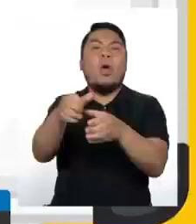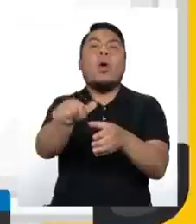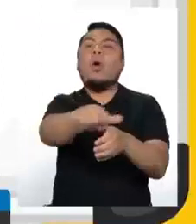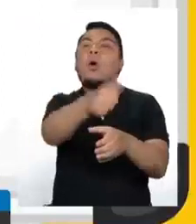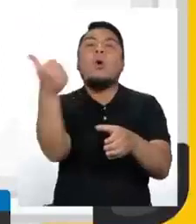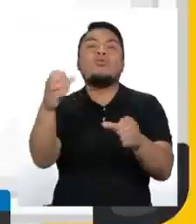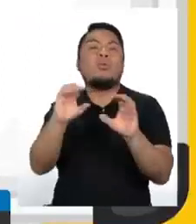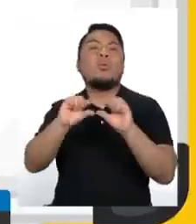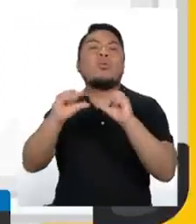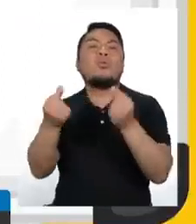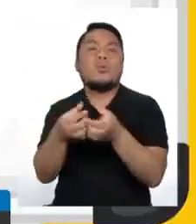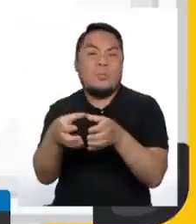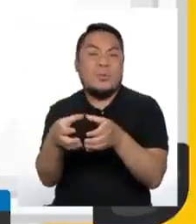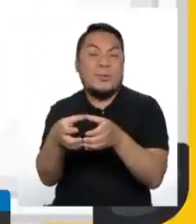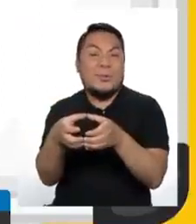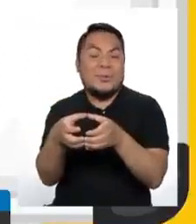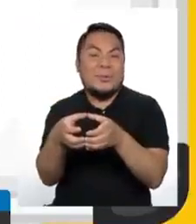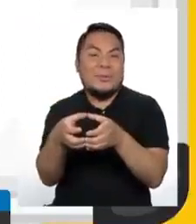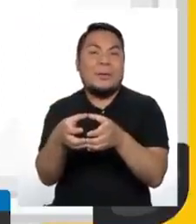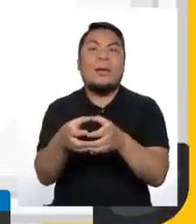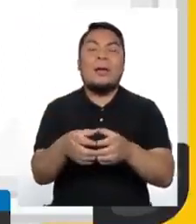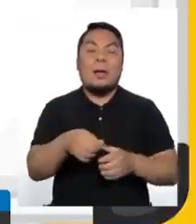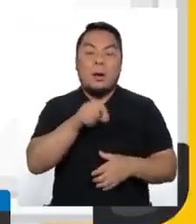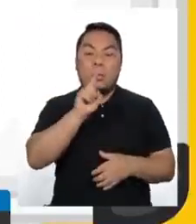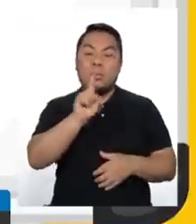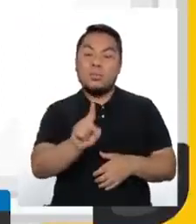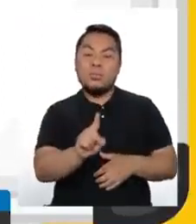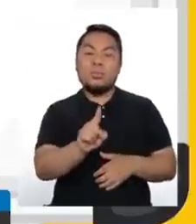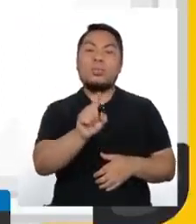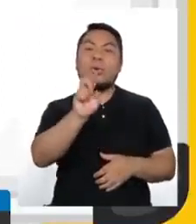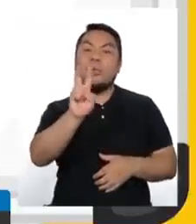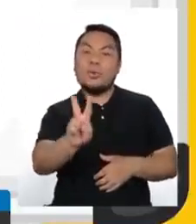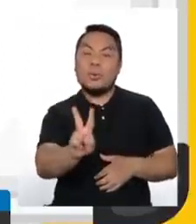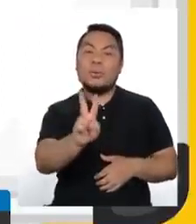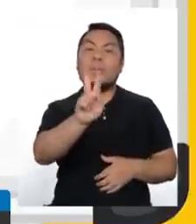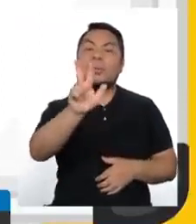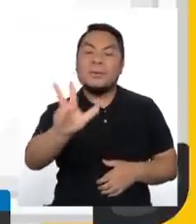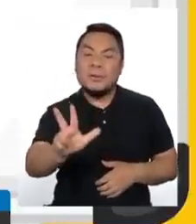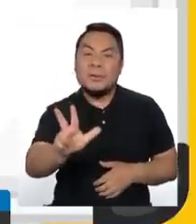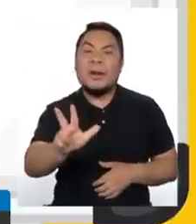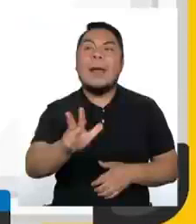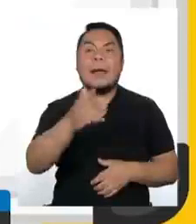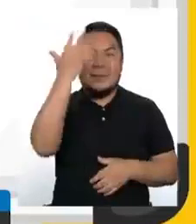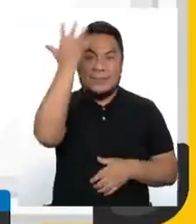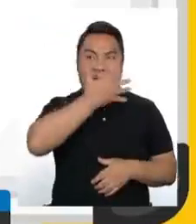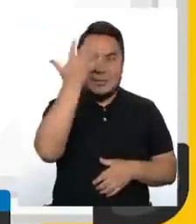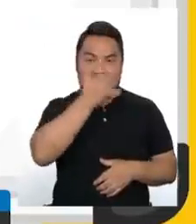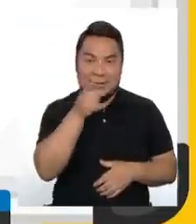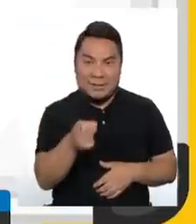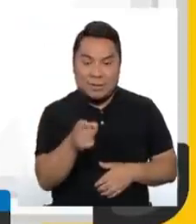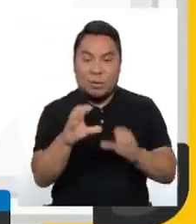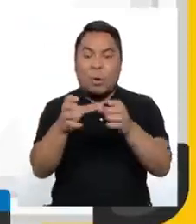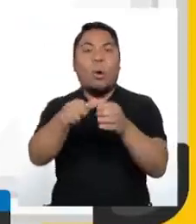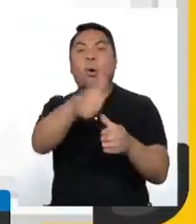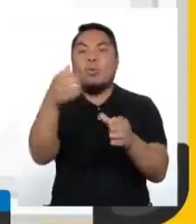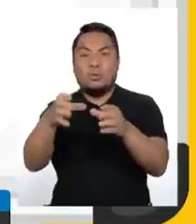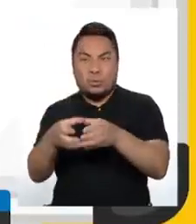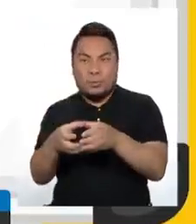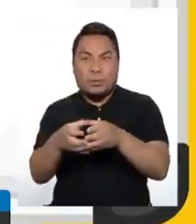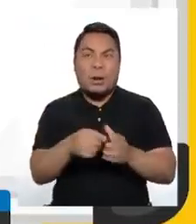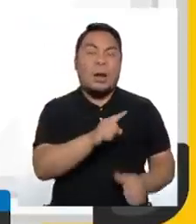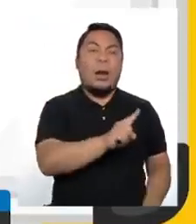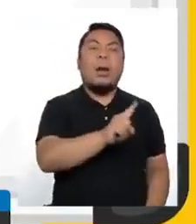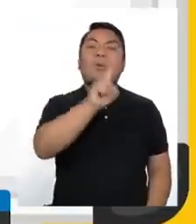otro grupo. 1, 2, 3 piedras negras. 1,